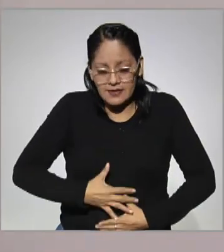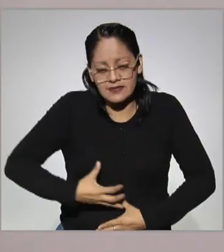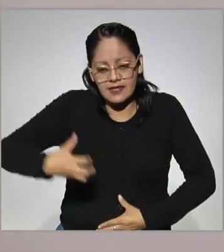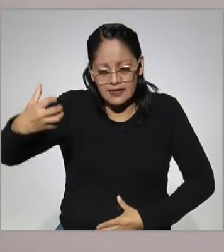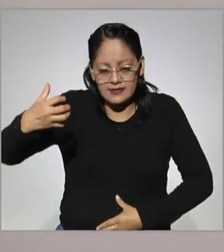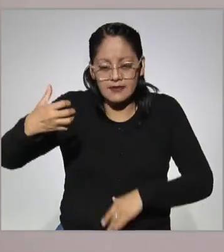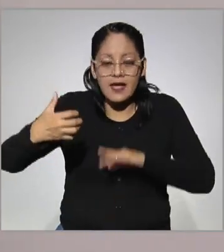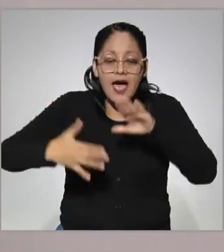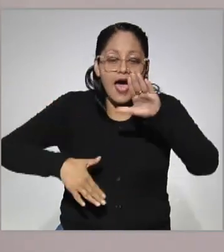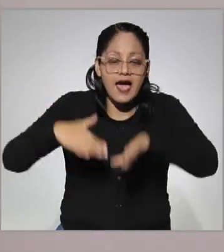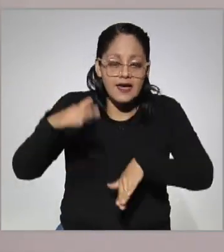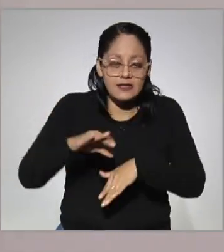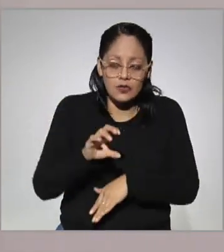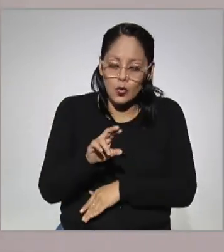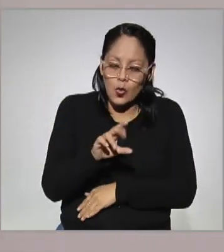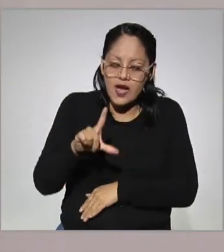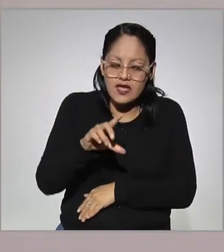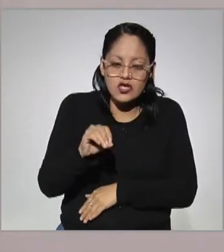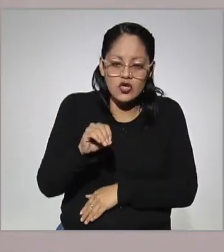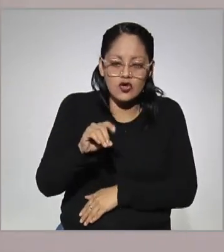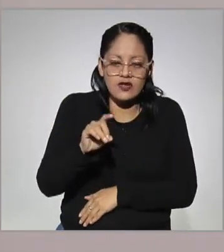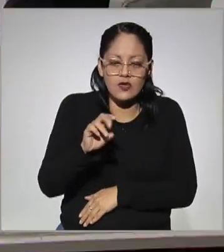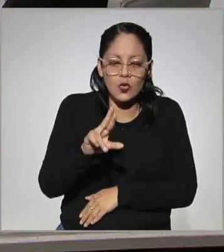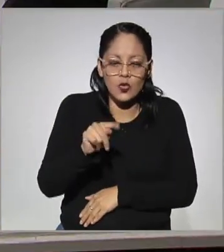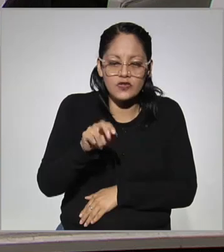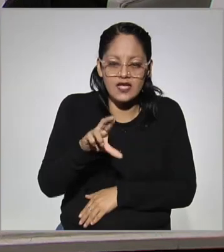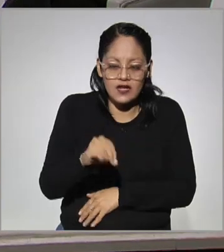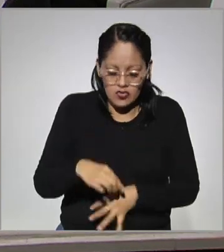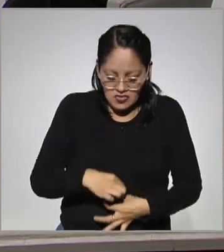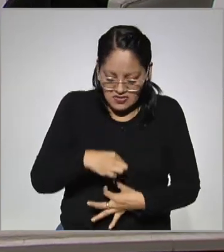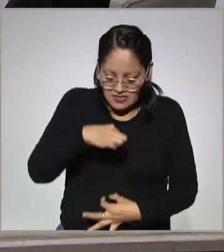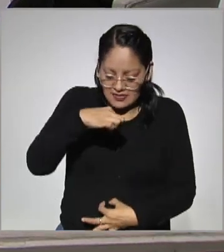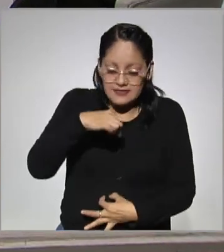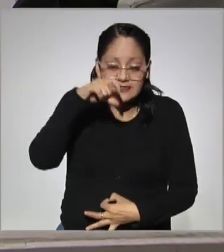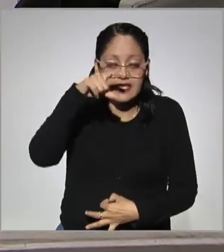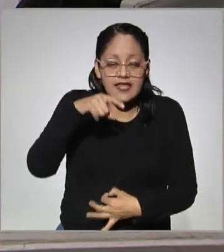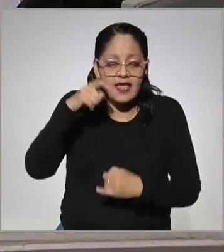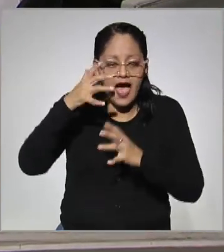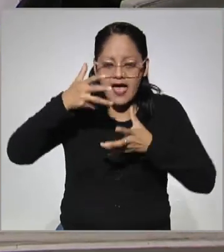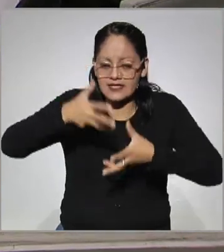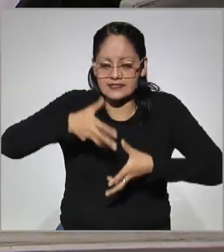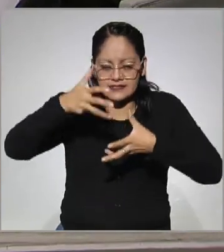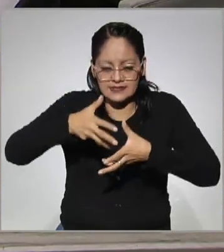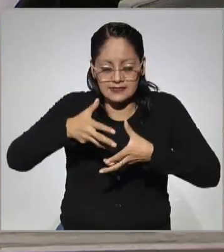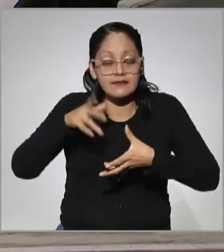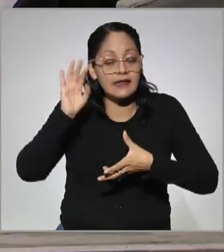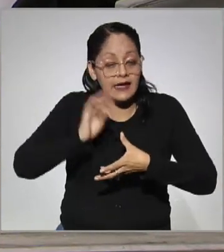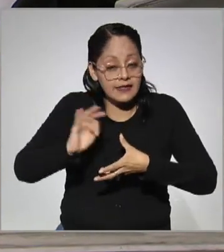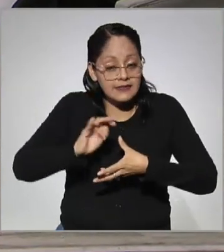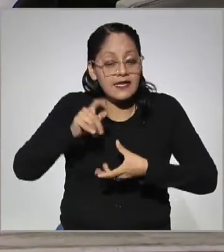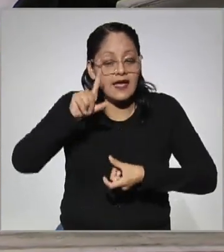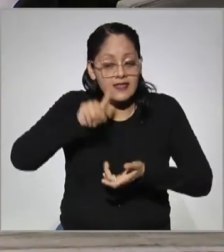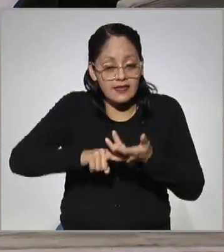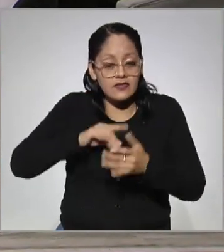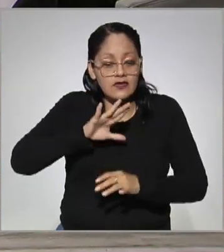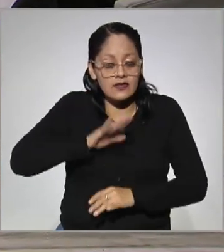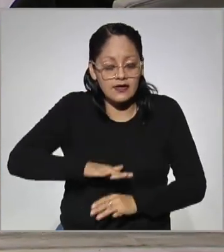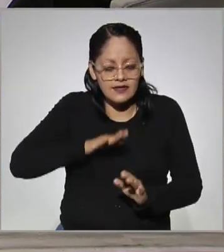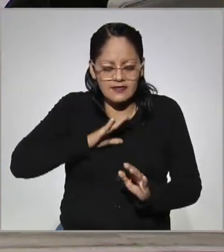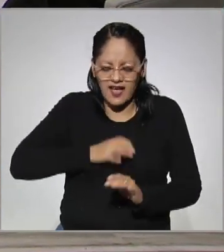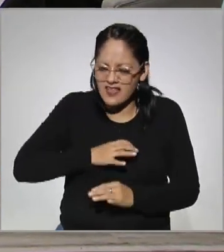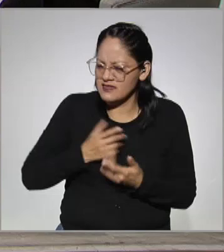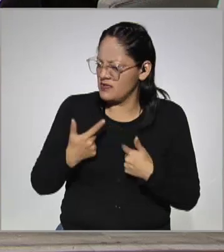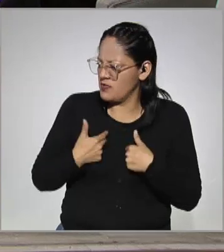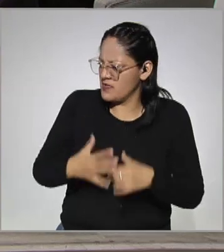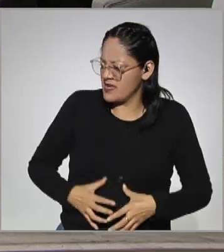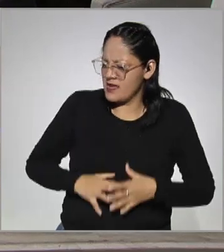del útero. Entonces ahí sí puede haber cáncer cervicouterino y dice, ¿cómo voy a tener cáncer cervicouterino si ya me quitaron la